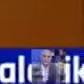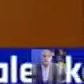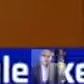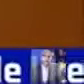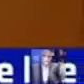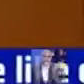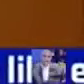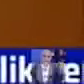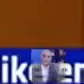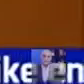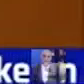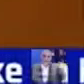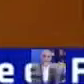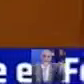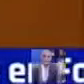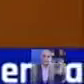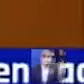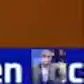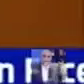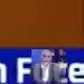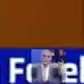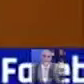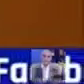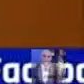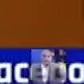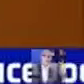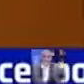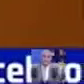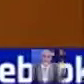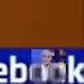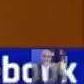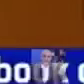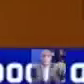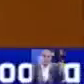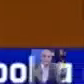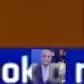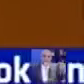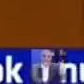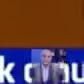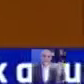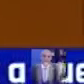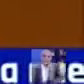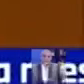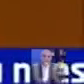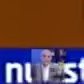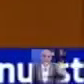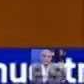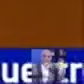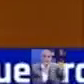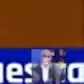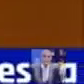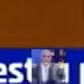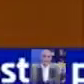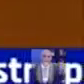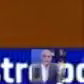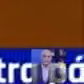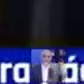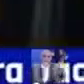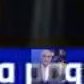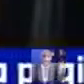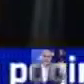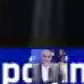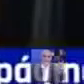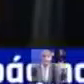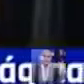quiero citarle la doctrina internacional en la materia. Doctrina internacional en la materia. A ver, déjeme